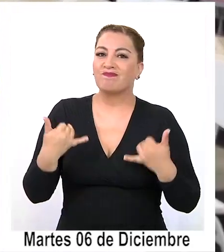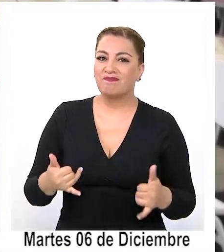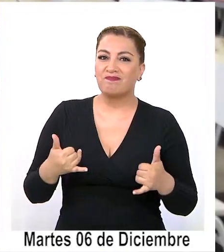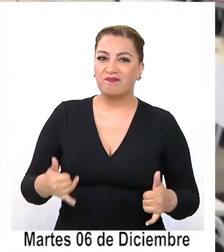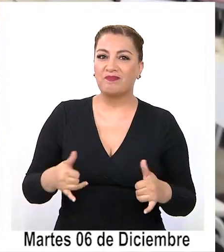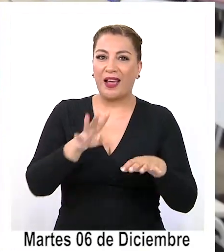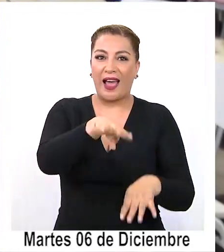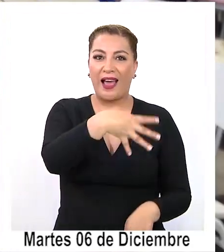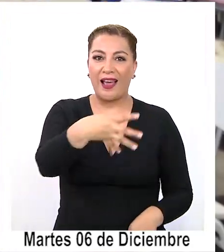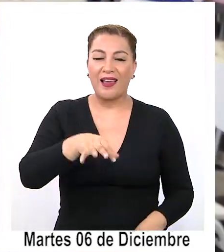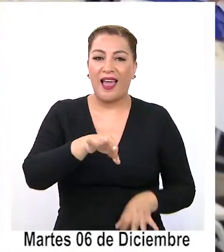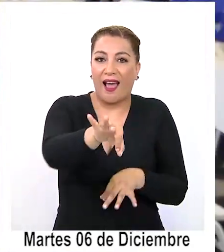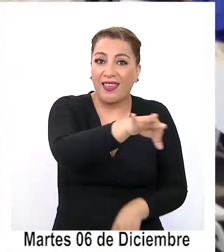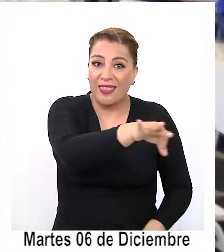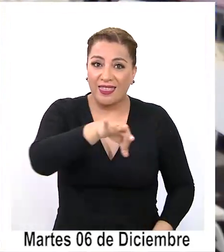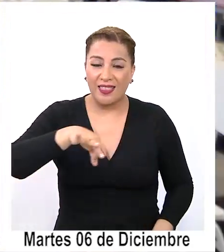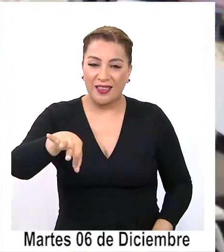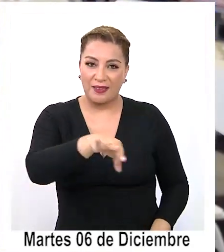este deporte,